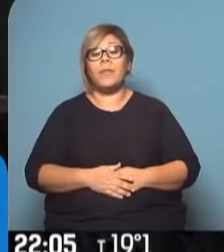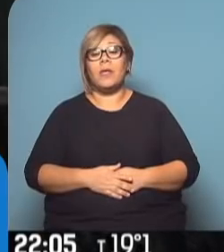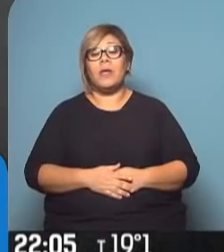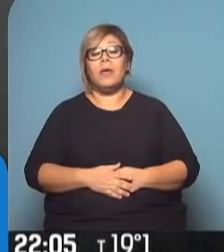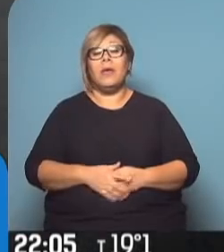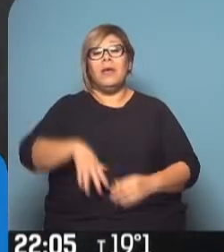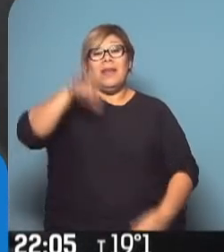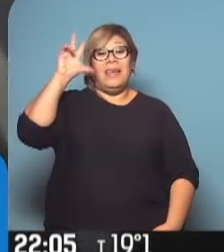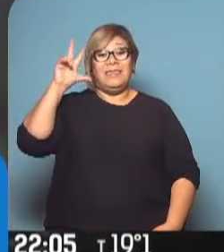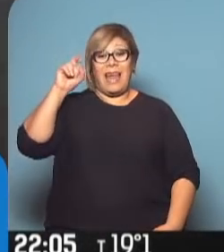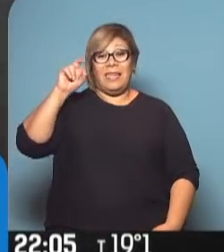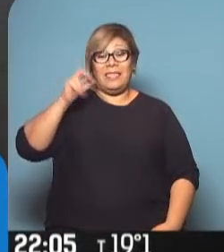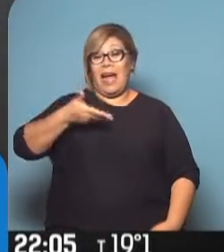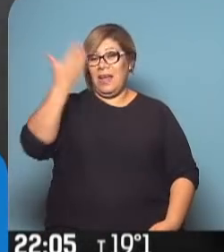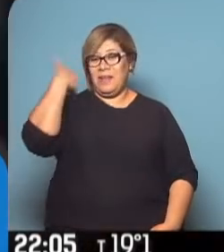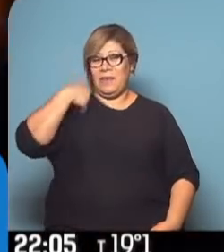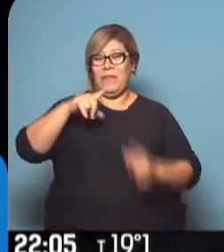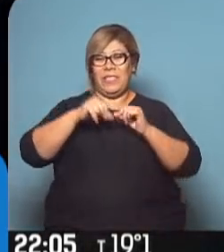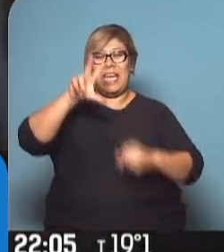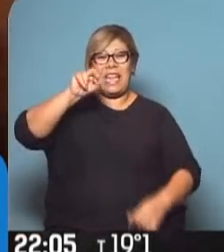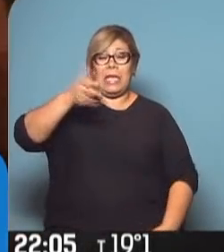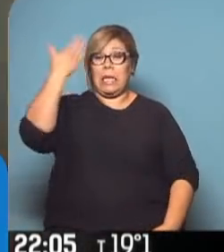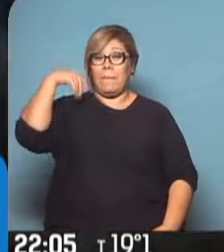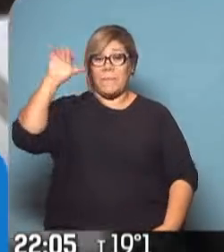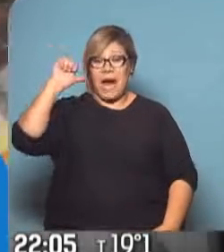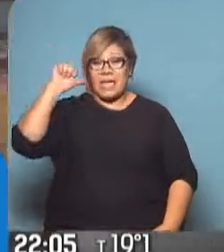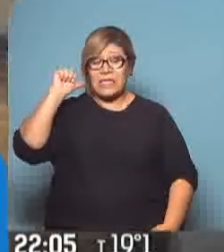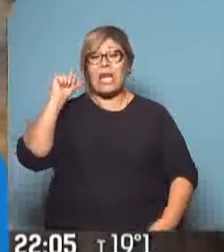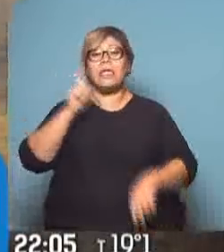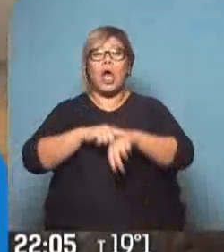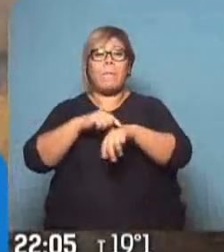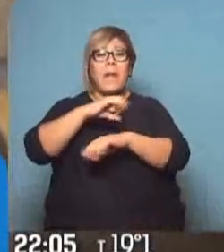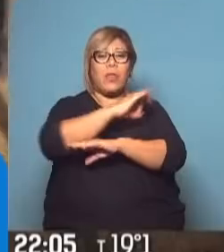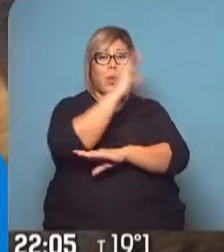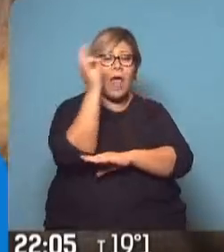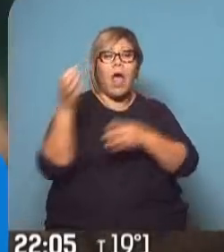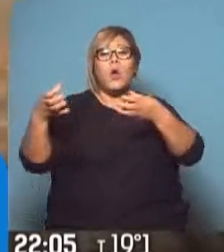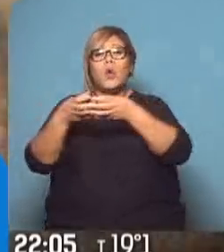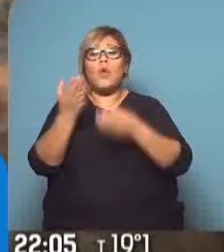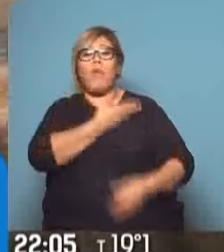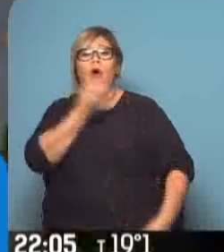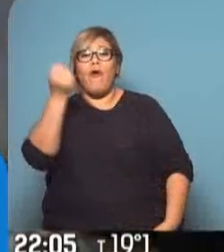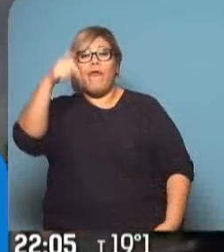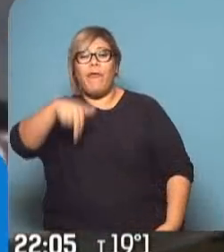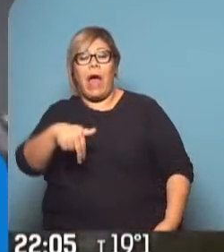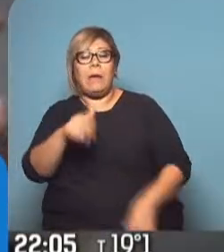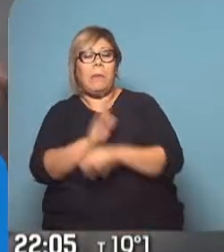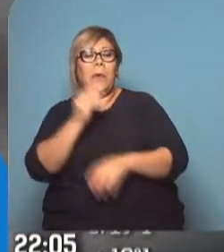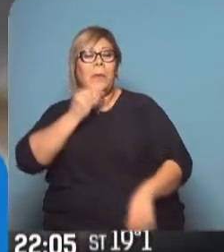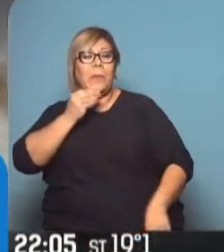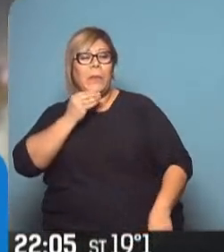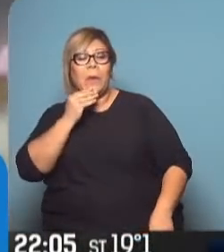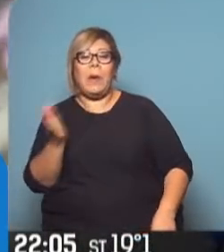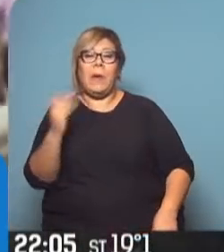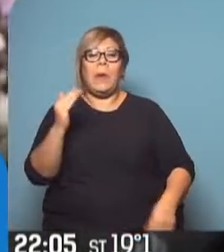en la madrugada del martes cuando miembros de la Fuerza Armada Nacional Bolivariana, FAM, fueron llevados engañados a las cercanías de la